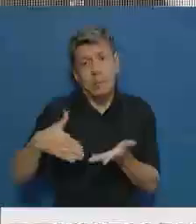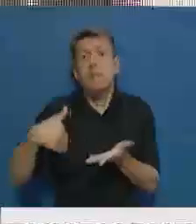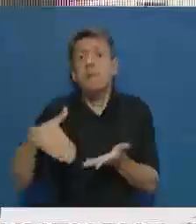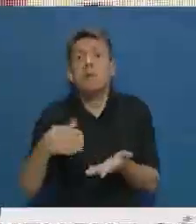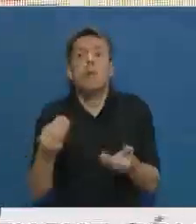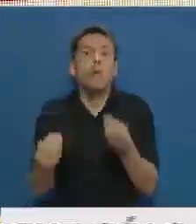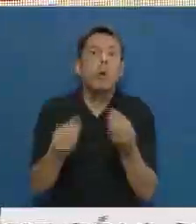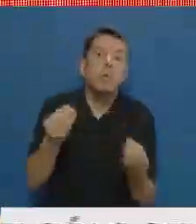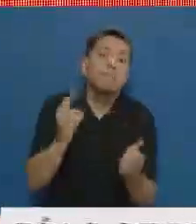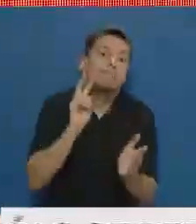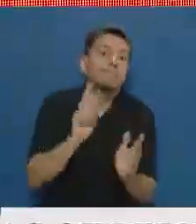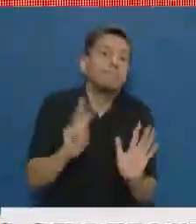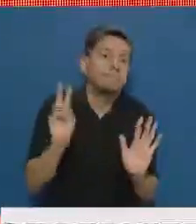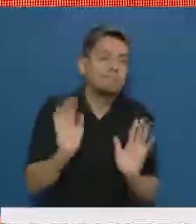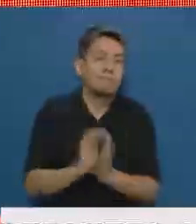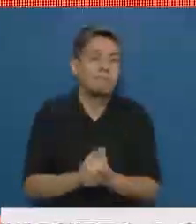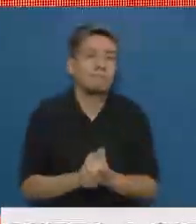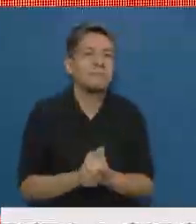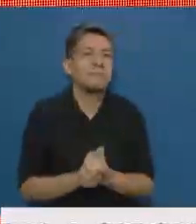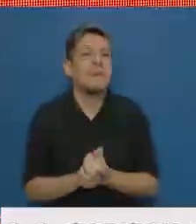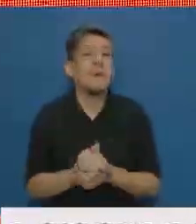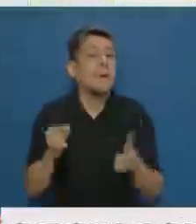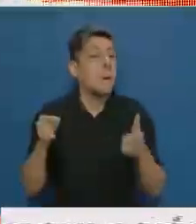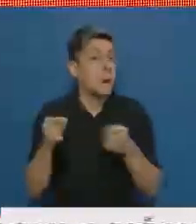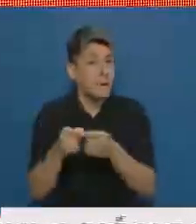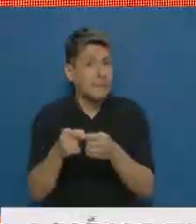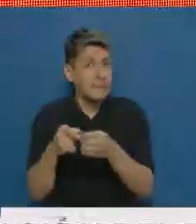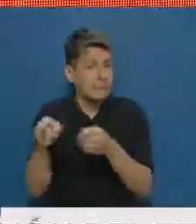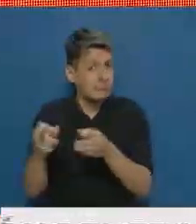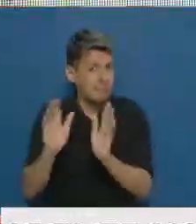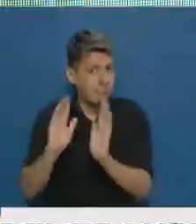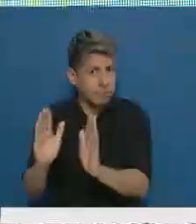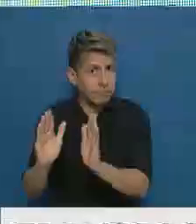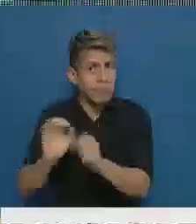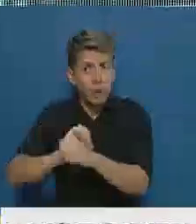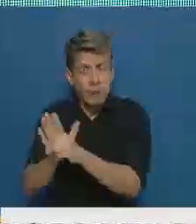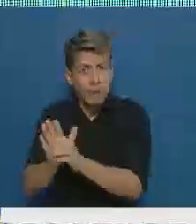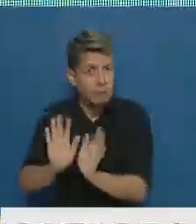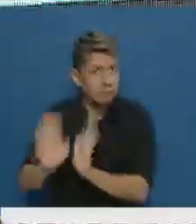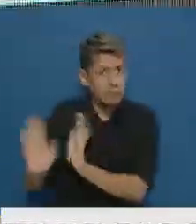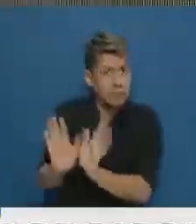uh-huh, en general, digamos, tienen un objetivo, pero en la casuística apelamos al criterio y al sentido